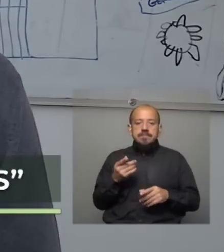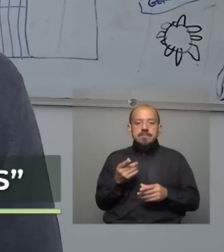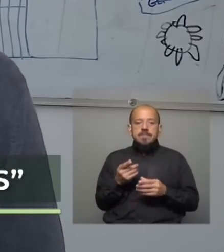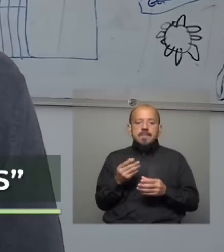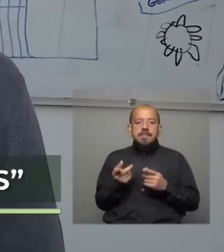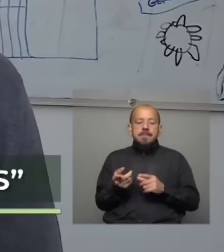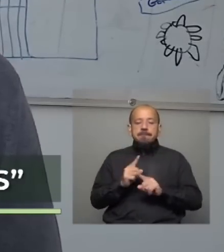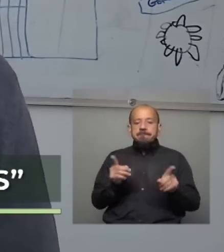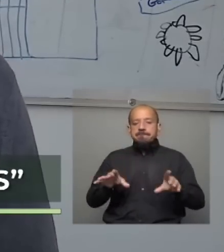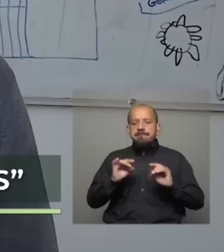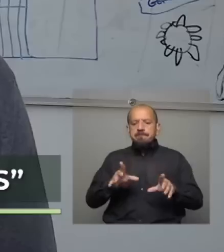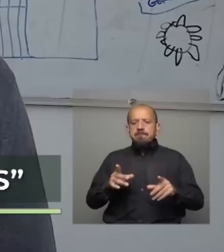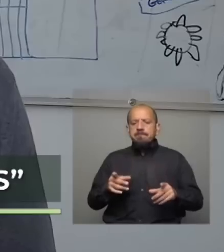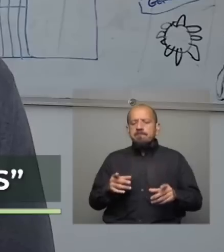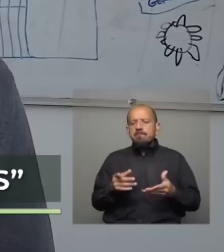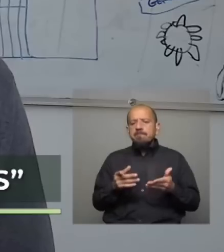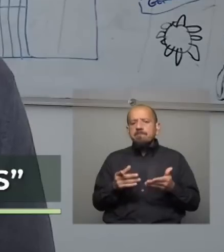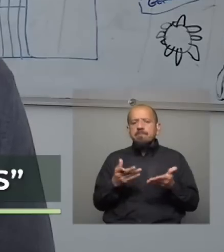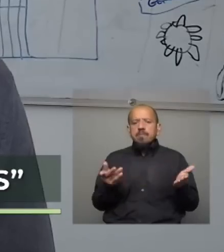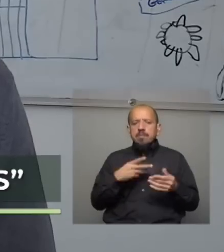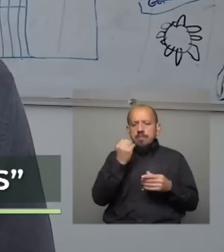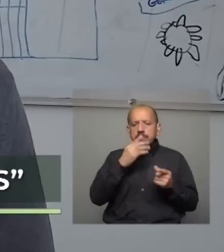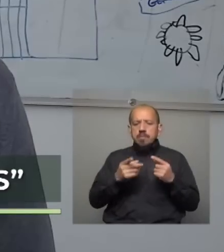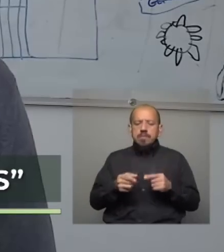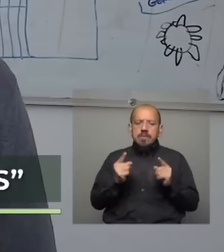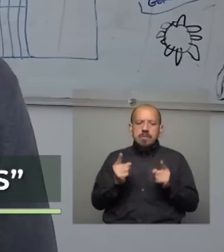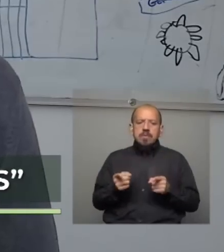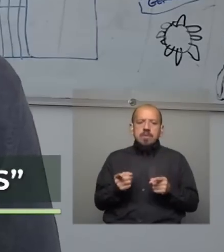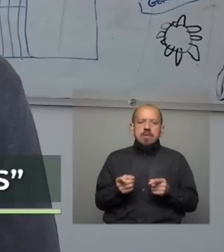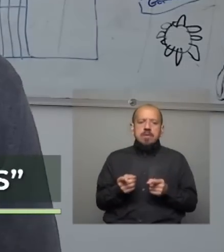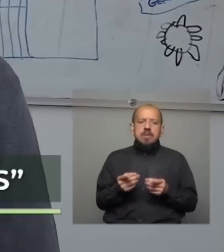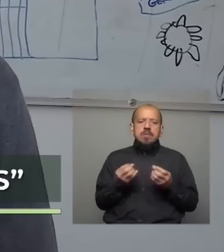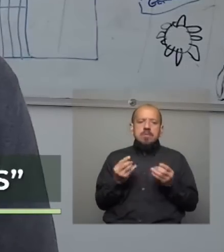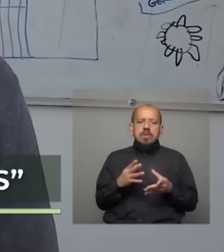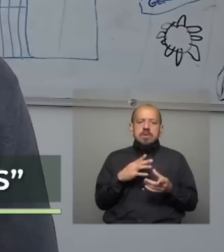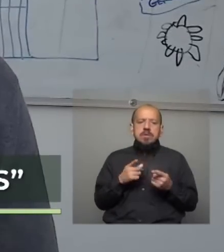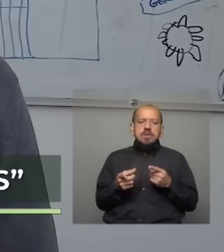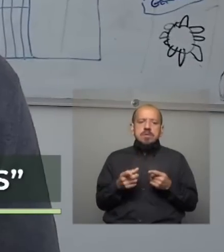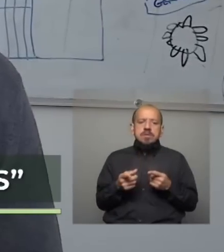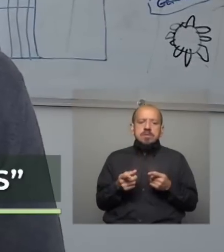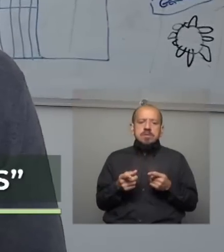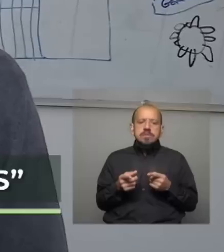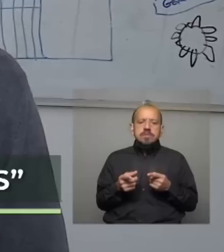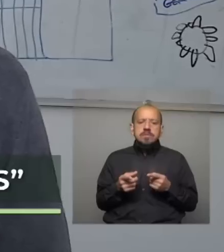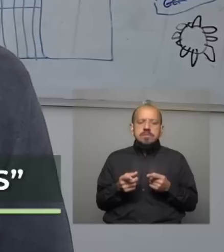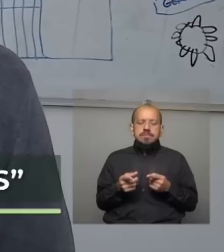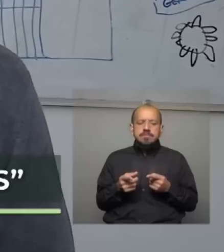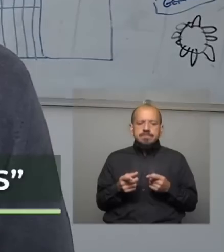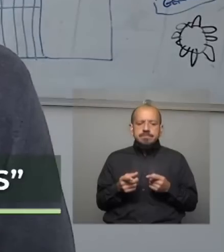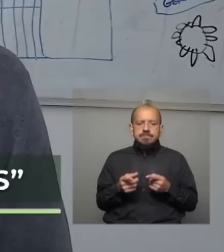no solo porque la actividad fue mejor sino porque también si le sacamos lo que sería